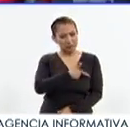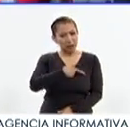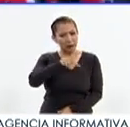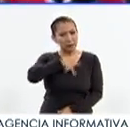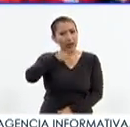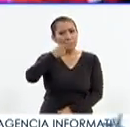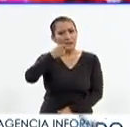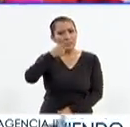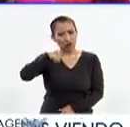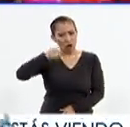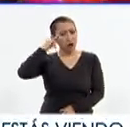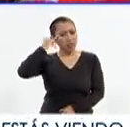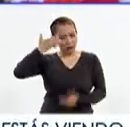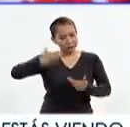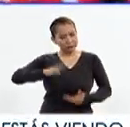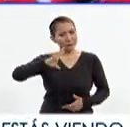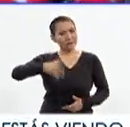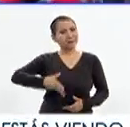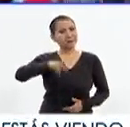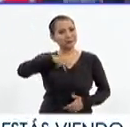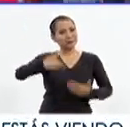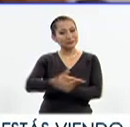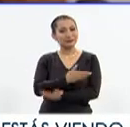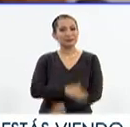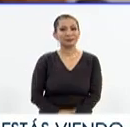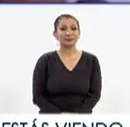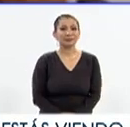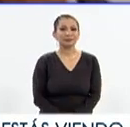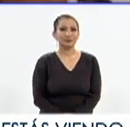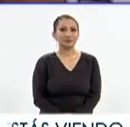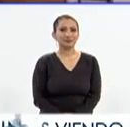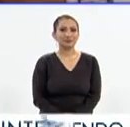gusta decir, soy indígena y estoy orgullosa de mis raíces.